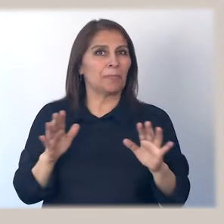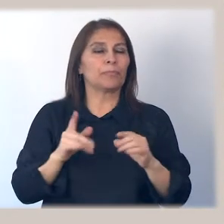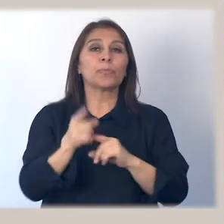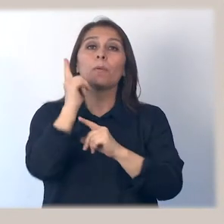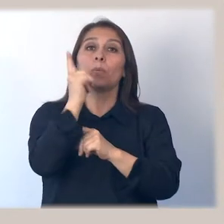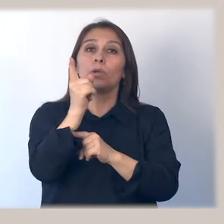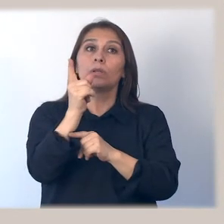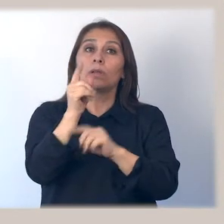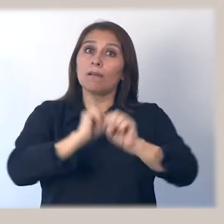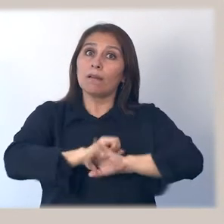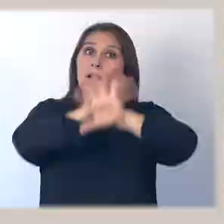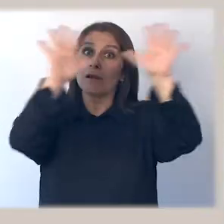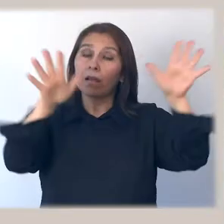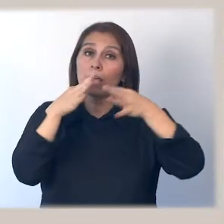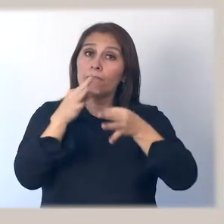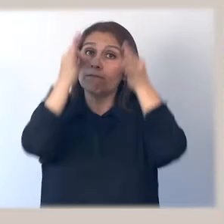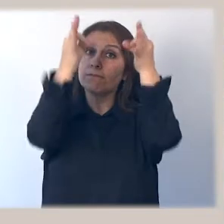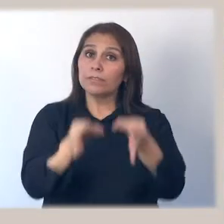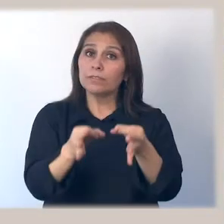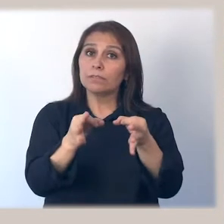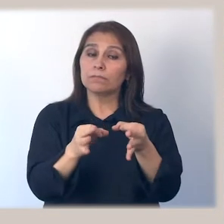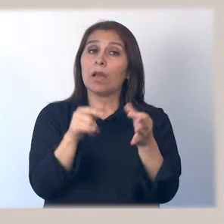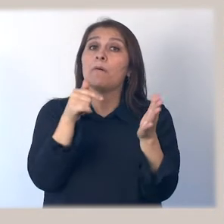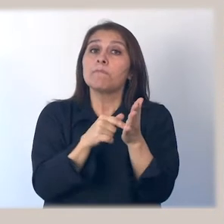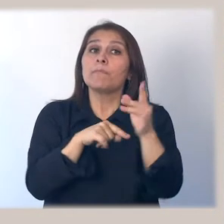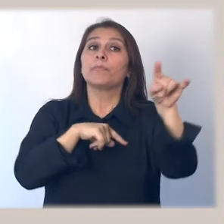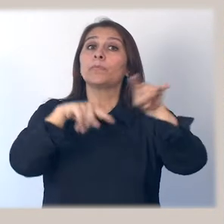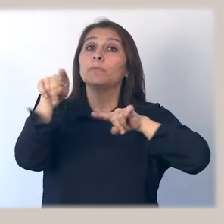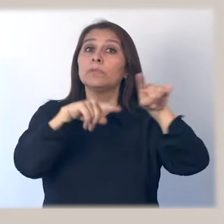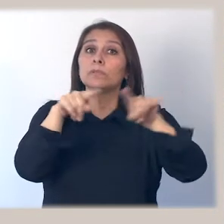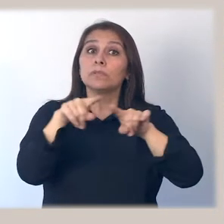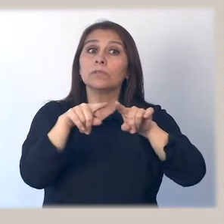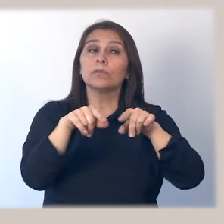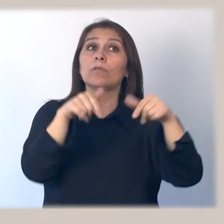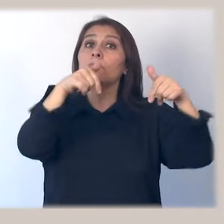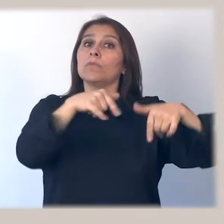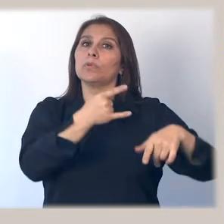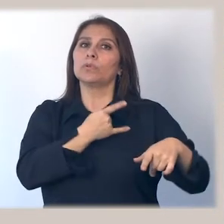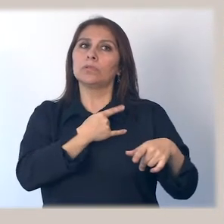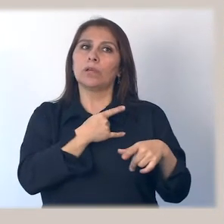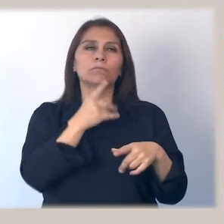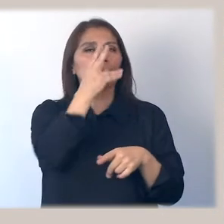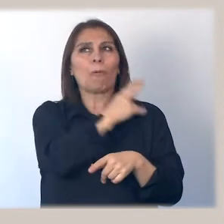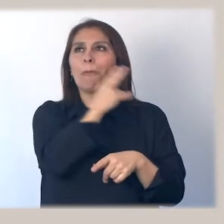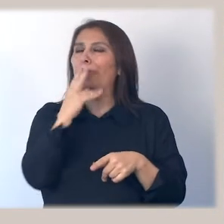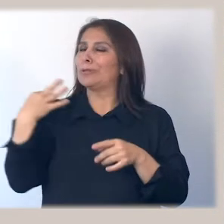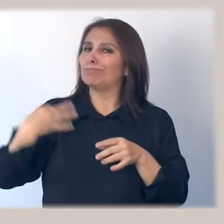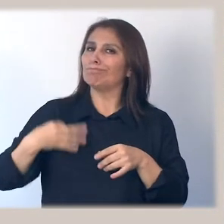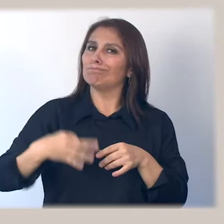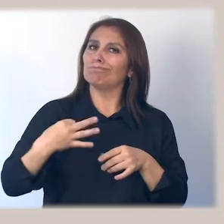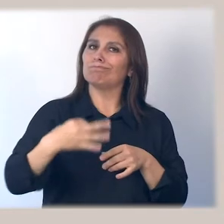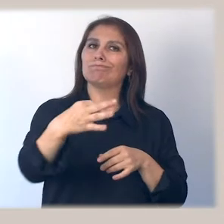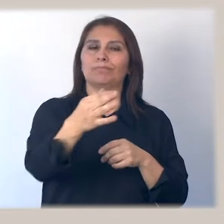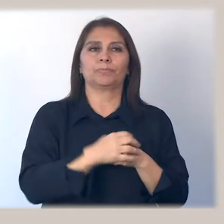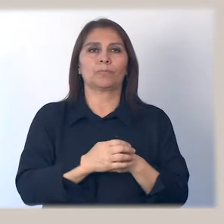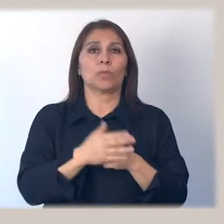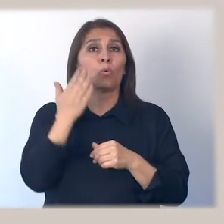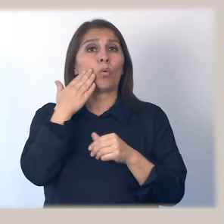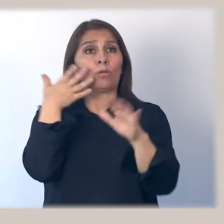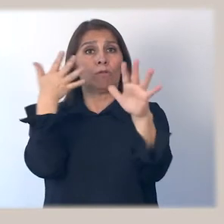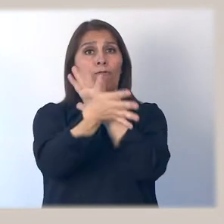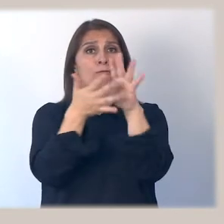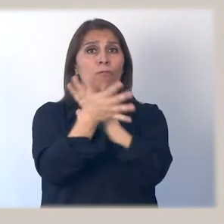interior de la universidad, como política de transparencia y eficiencia, en la que la administración ha estado comprometida